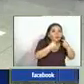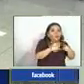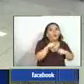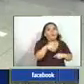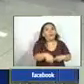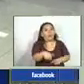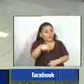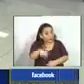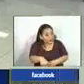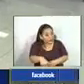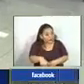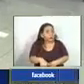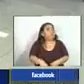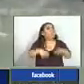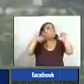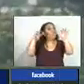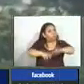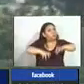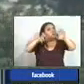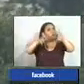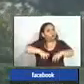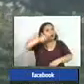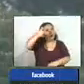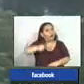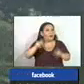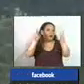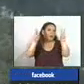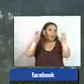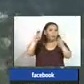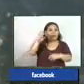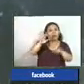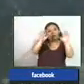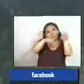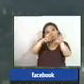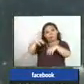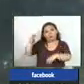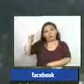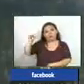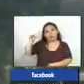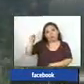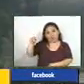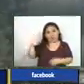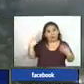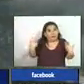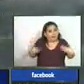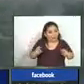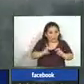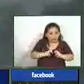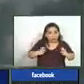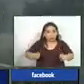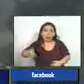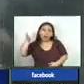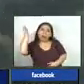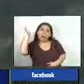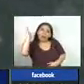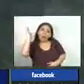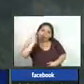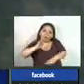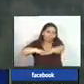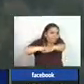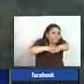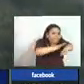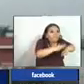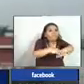que es el mes más lluvioso. En relación a la tormenta Nana, las autoridades de Conreda han emitido una alerta a la población en general